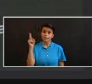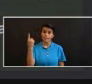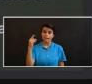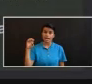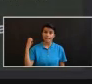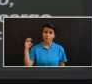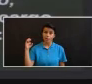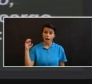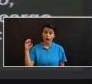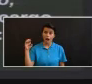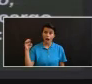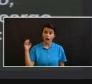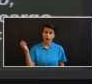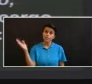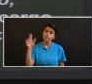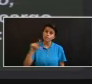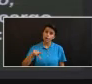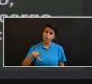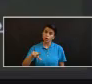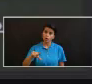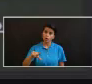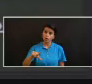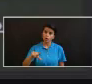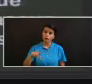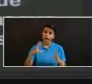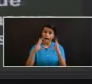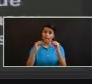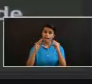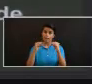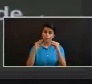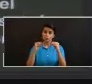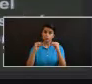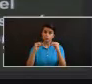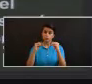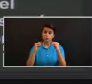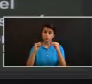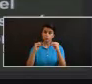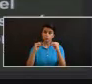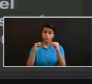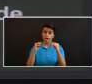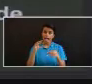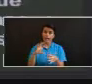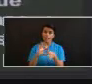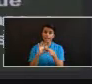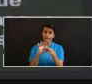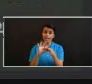paso. Y luego hablamos de